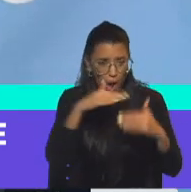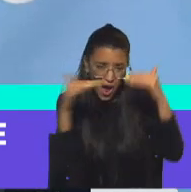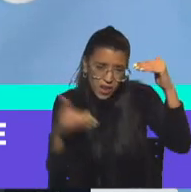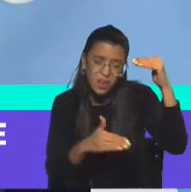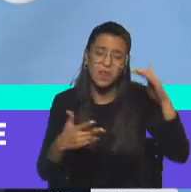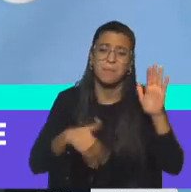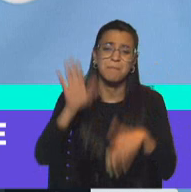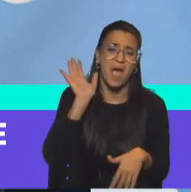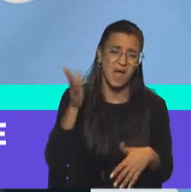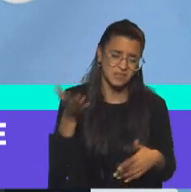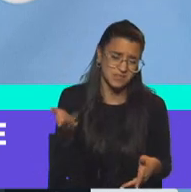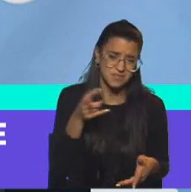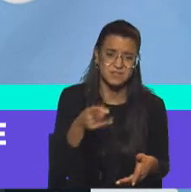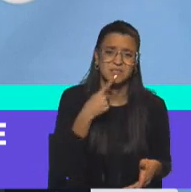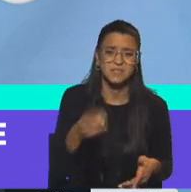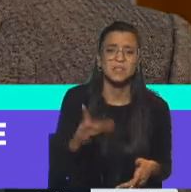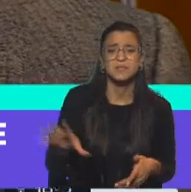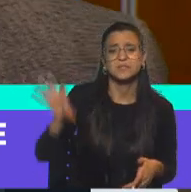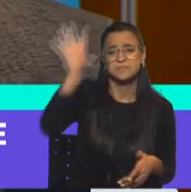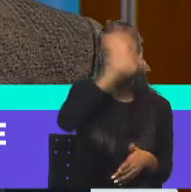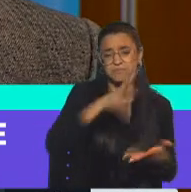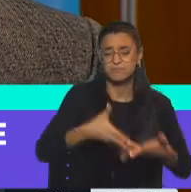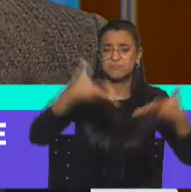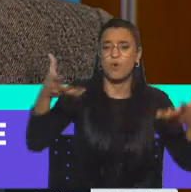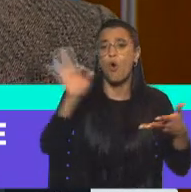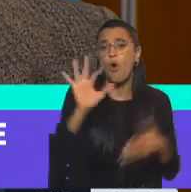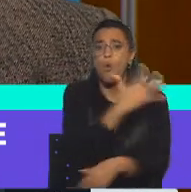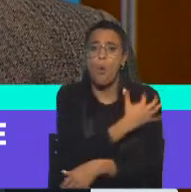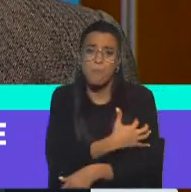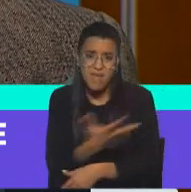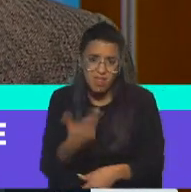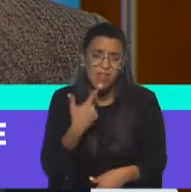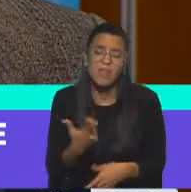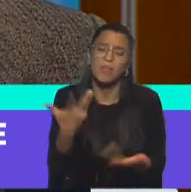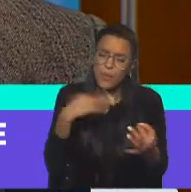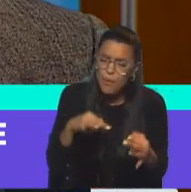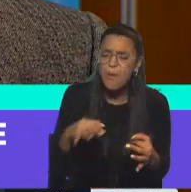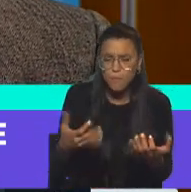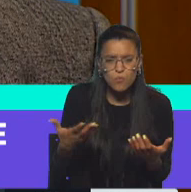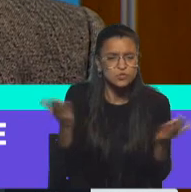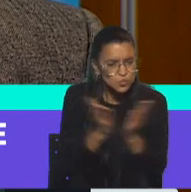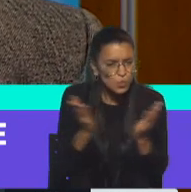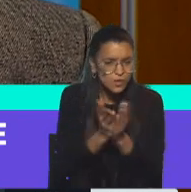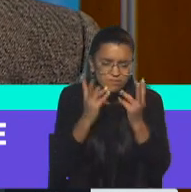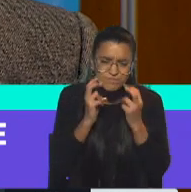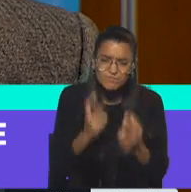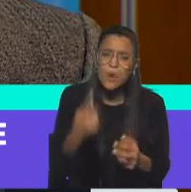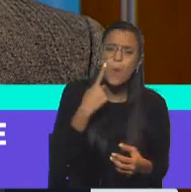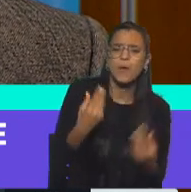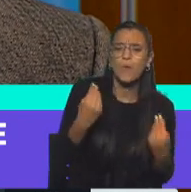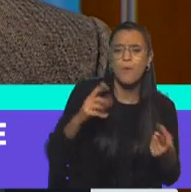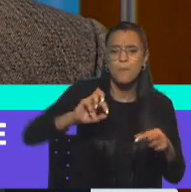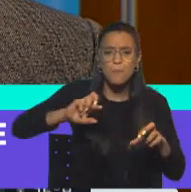en a veces en sectores mucho más populares, mucho más humildes, y que hay que estudiar, hay que trabajar, hay que ver y evaluar las